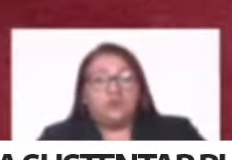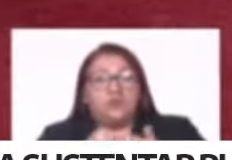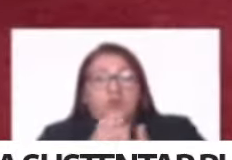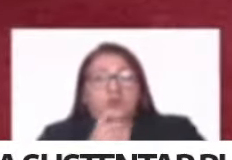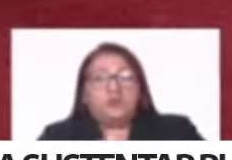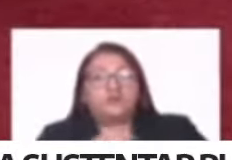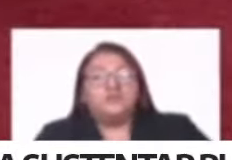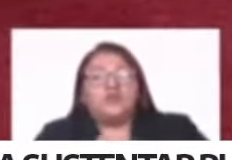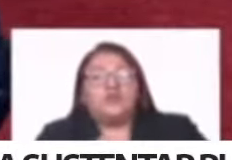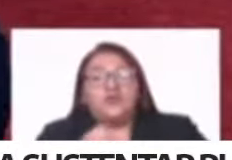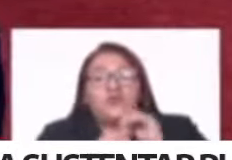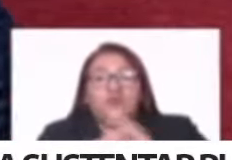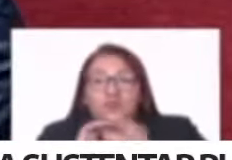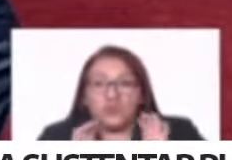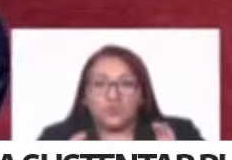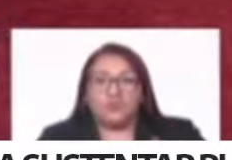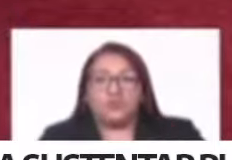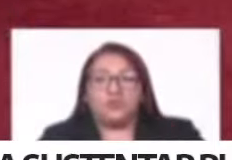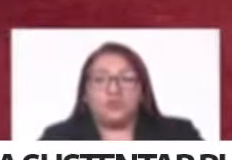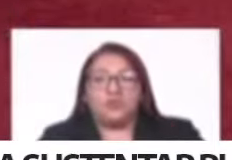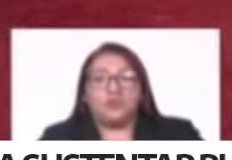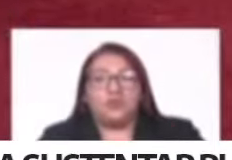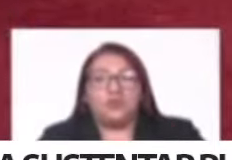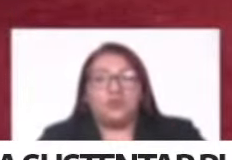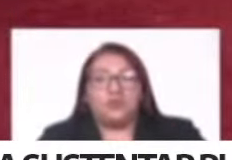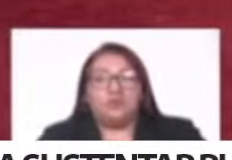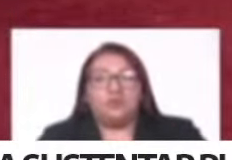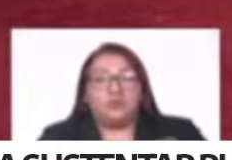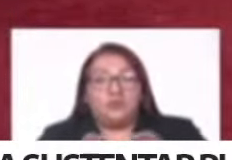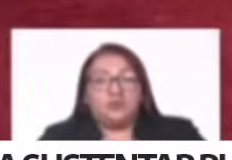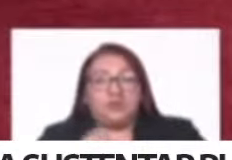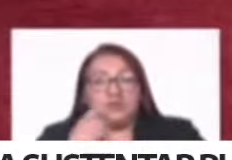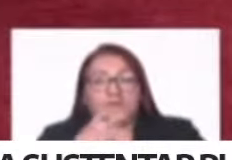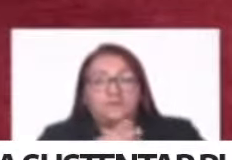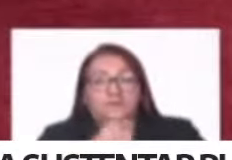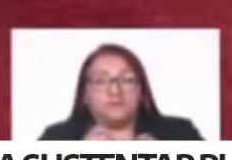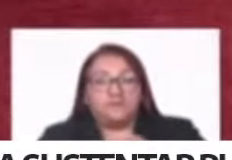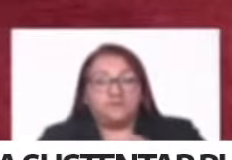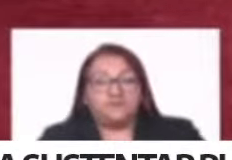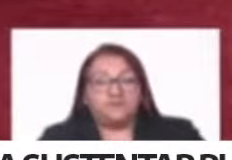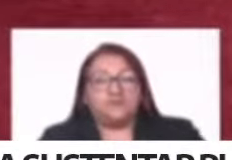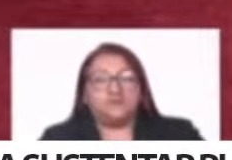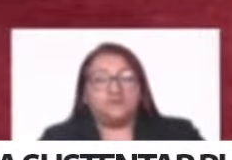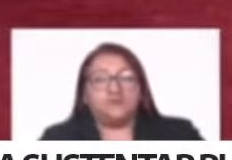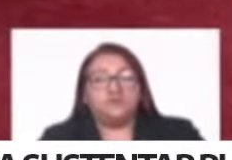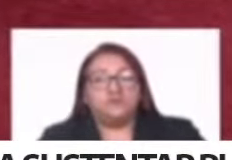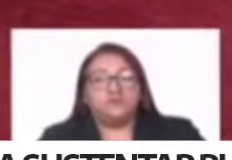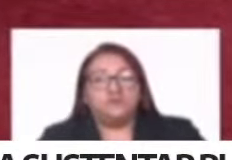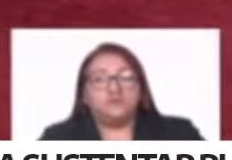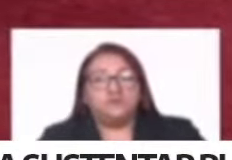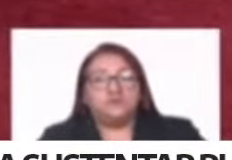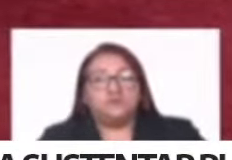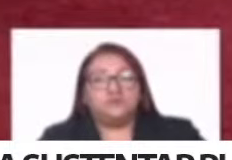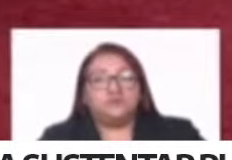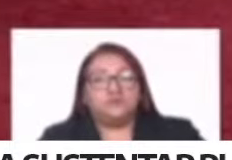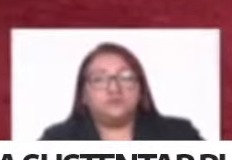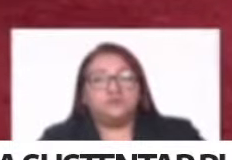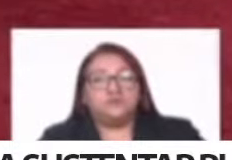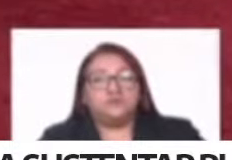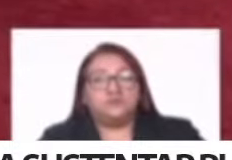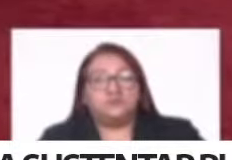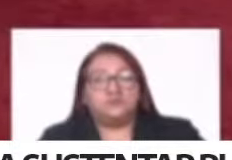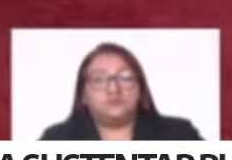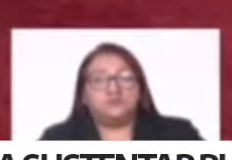educación, salud e infraestructura. La prioridad, señores congresistas, estará en las poblaciones vulnerables, pobreza